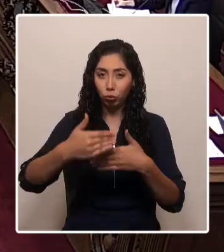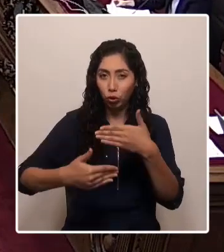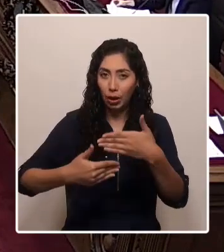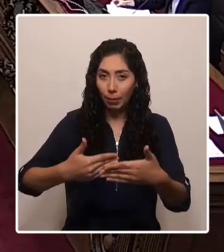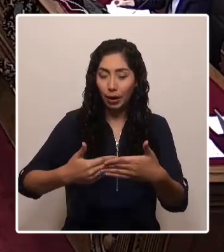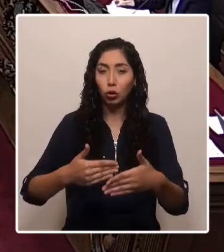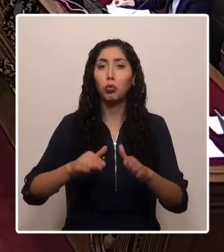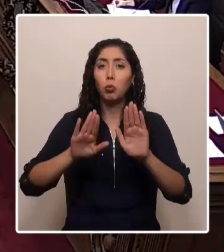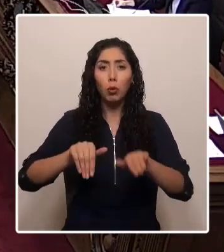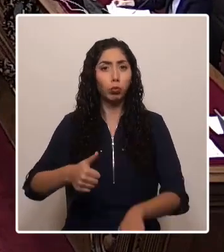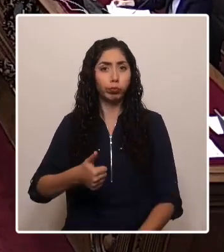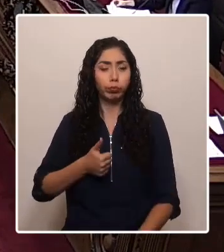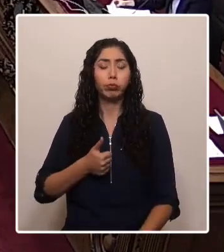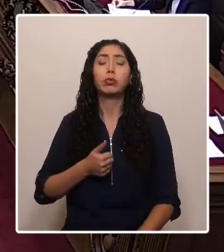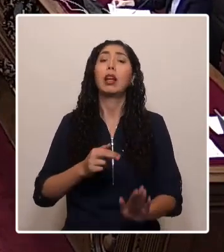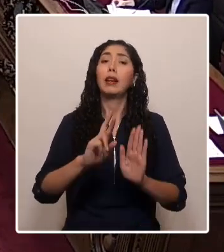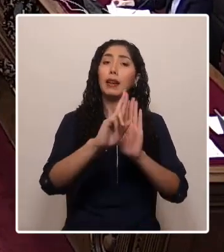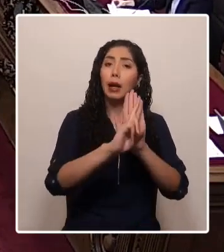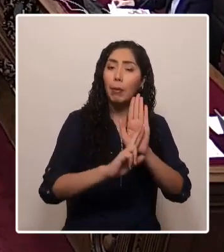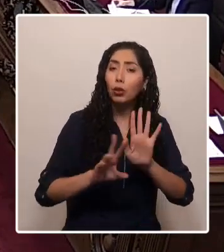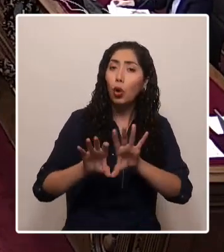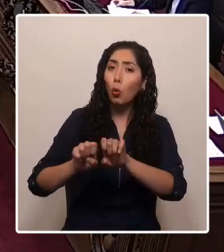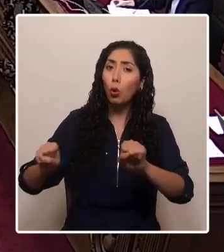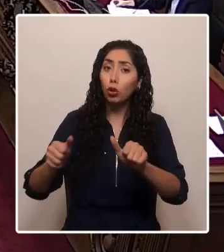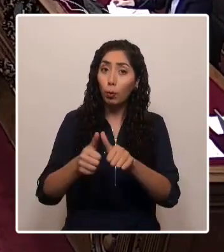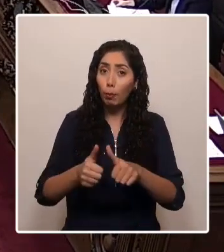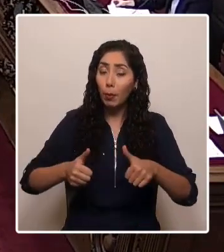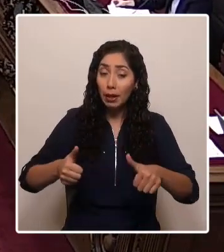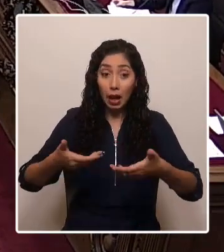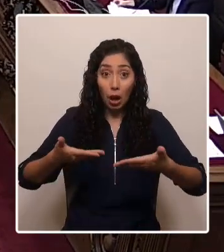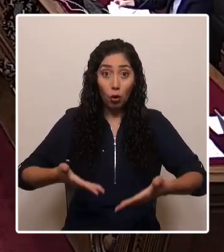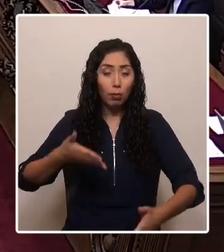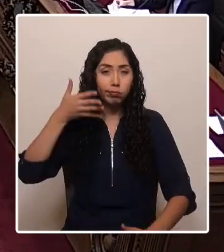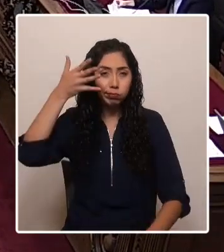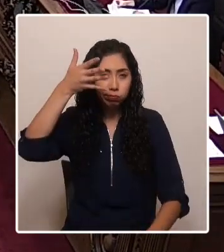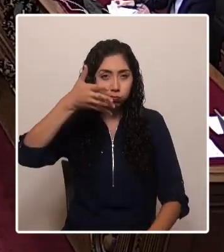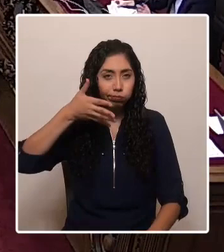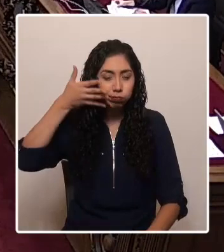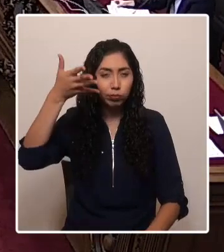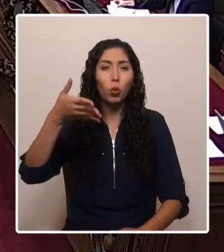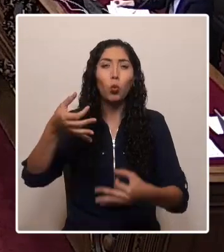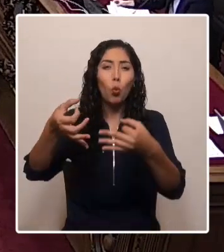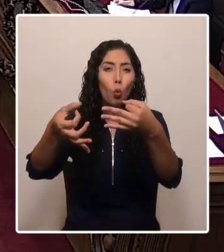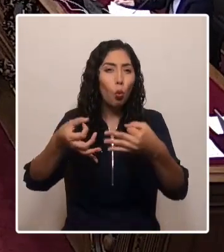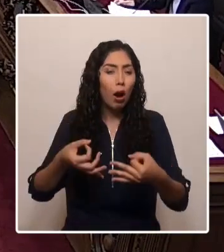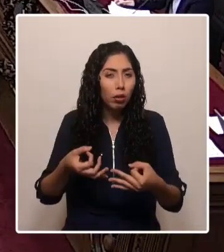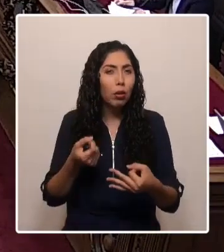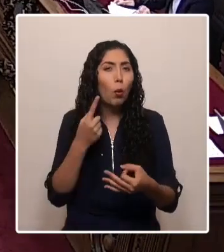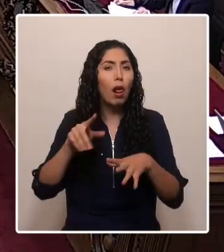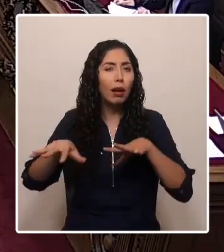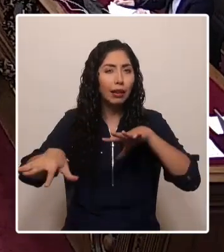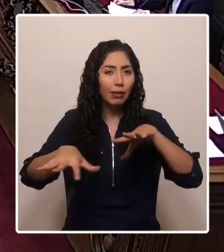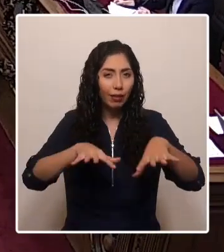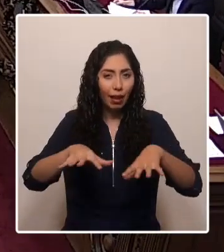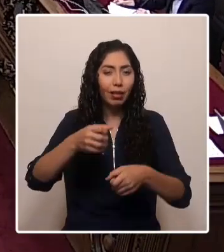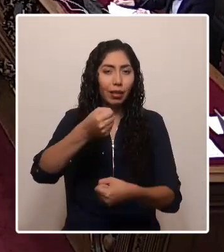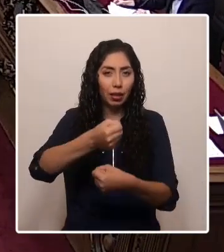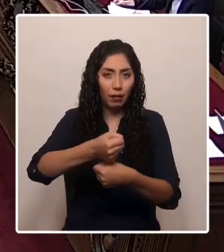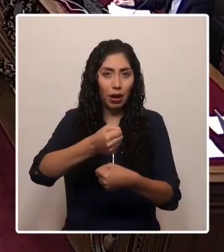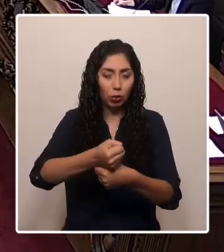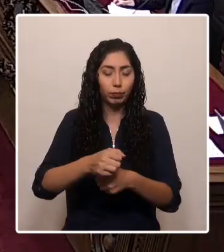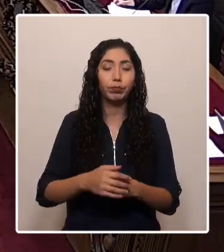y acuerdos de la mesa directiva, vamos a presentar ante ustedes la cuenta del trabajo realizado en este periodo. El 9º mes de